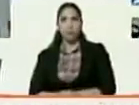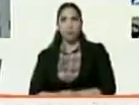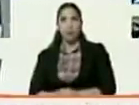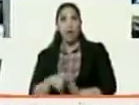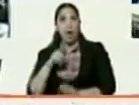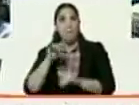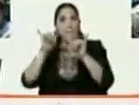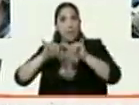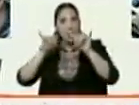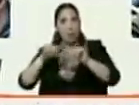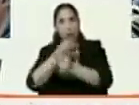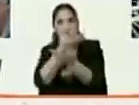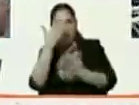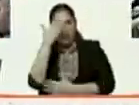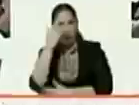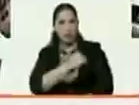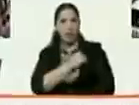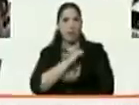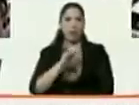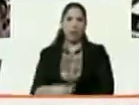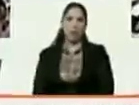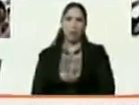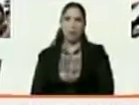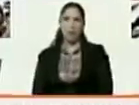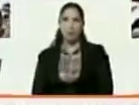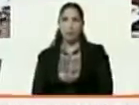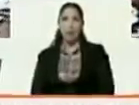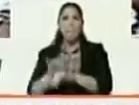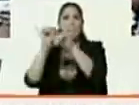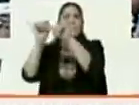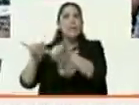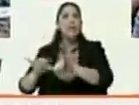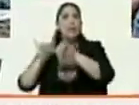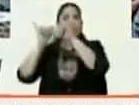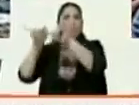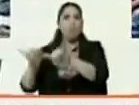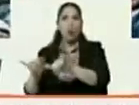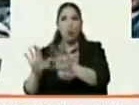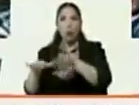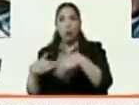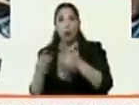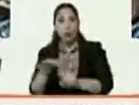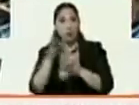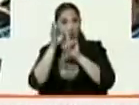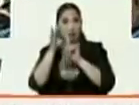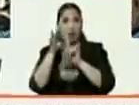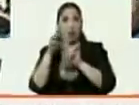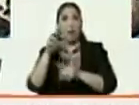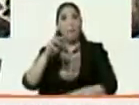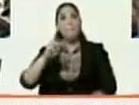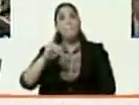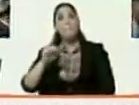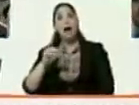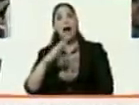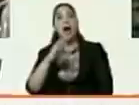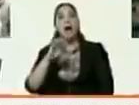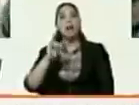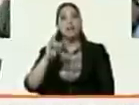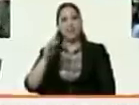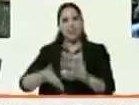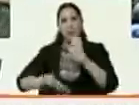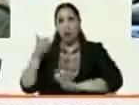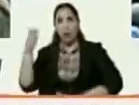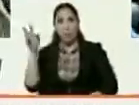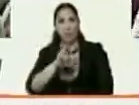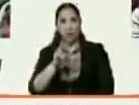Esos son, ustedes lo saben, camaradas, los mismos. Cuando eligieron a Macri, recuerdan, se fueron de Venezuela